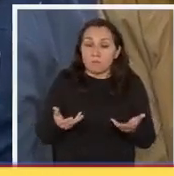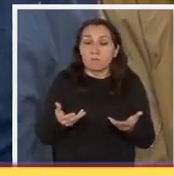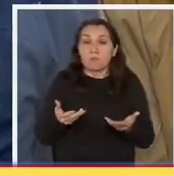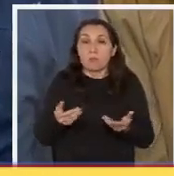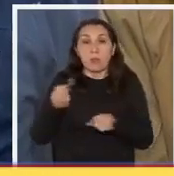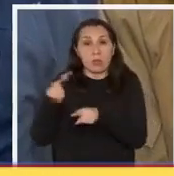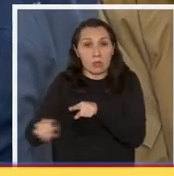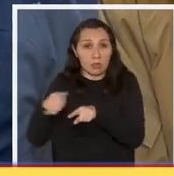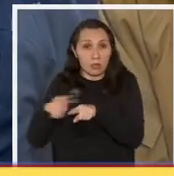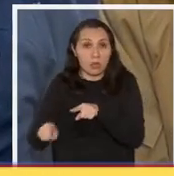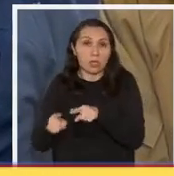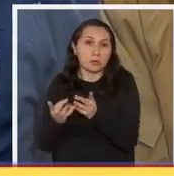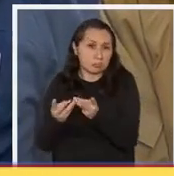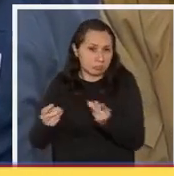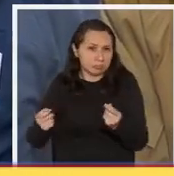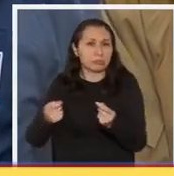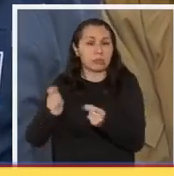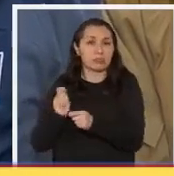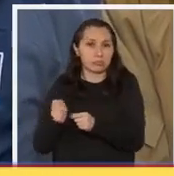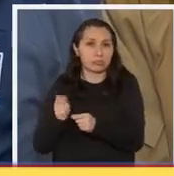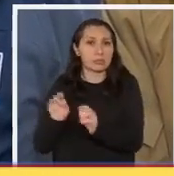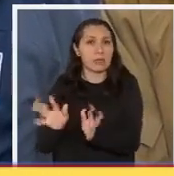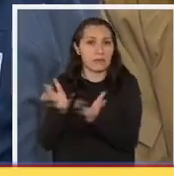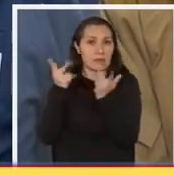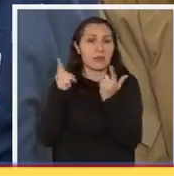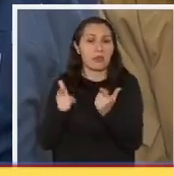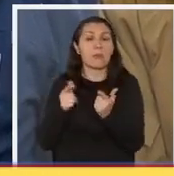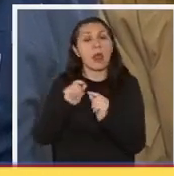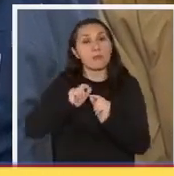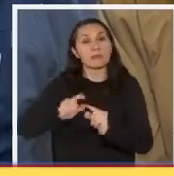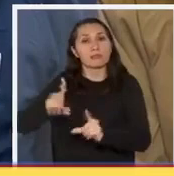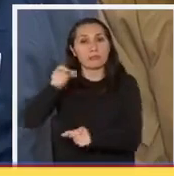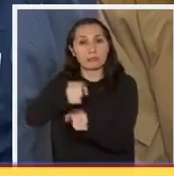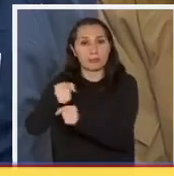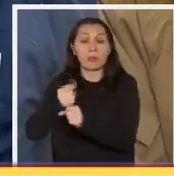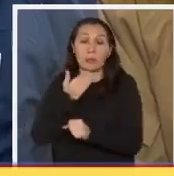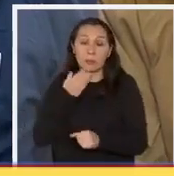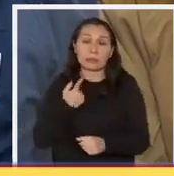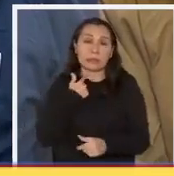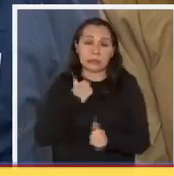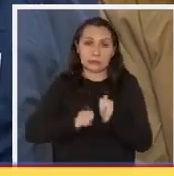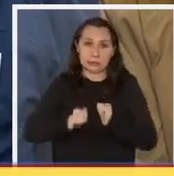mediante créditos blandos, para poder sacar adelante a los emprendedores que también le están